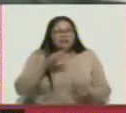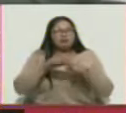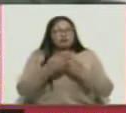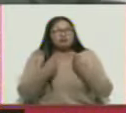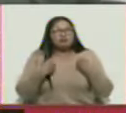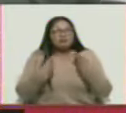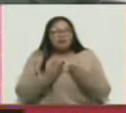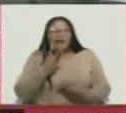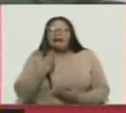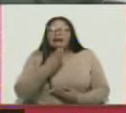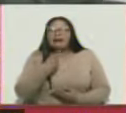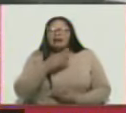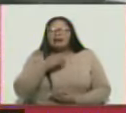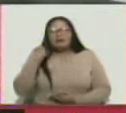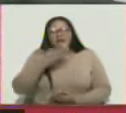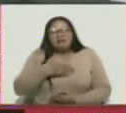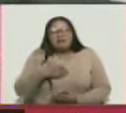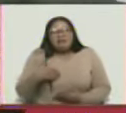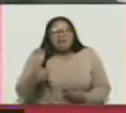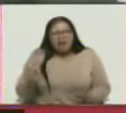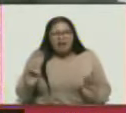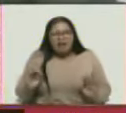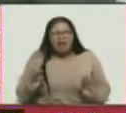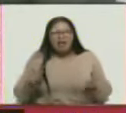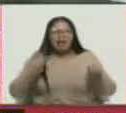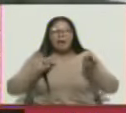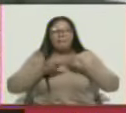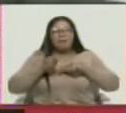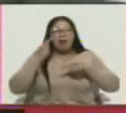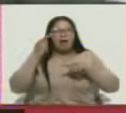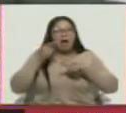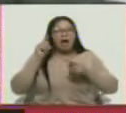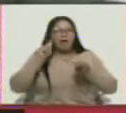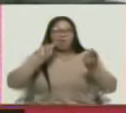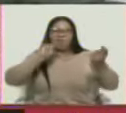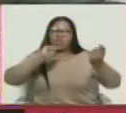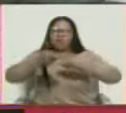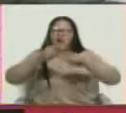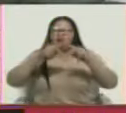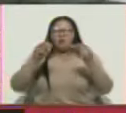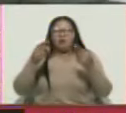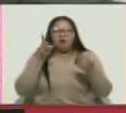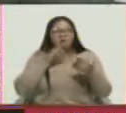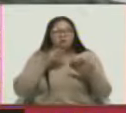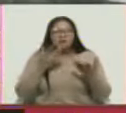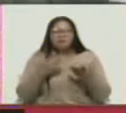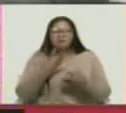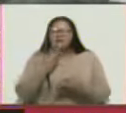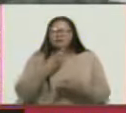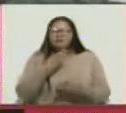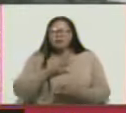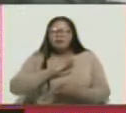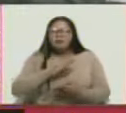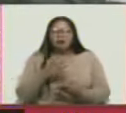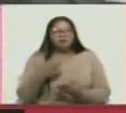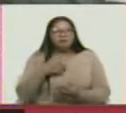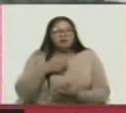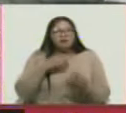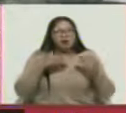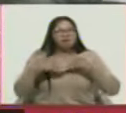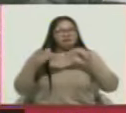Israel quiere convertir la narrativa en una narrativa israelí. Y no se puede